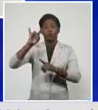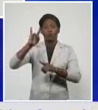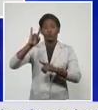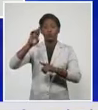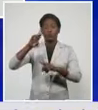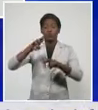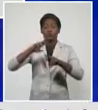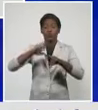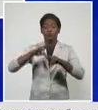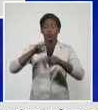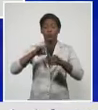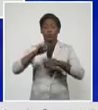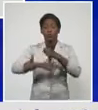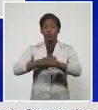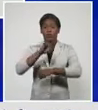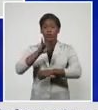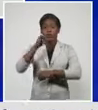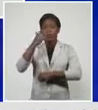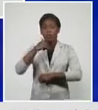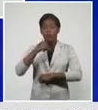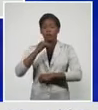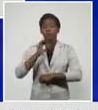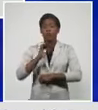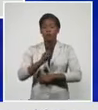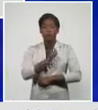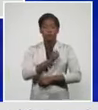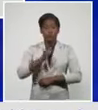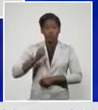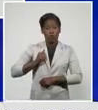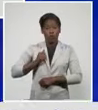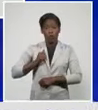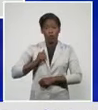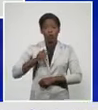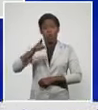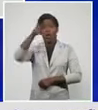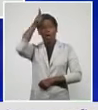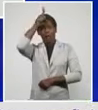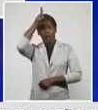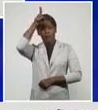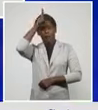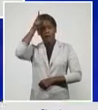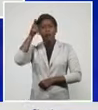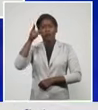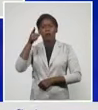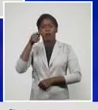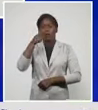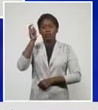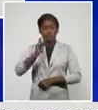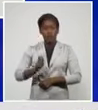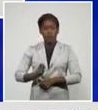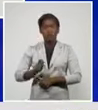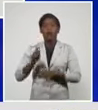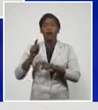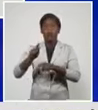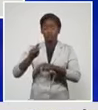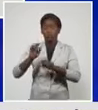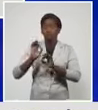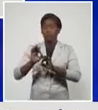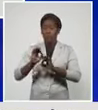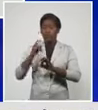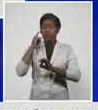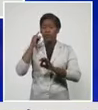Italia, Alemania, Ucrania, la República Checa, como los países que aportan el